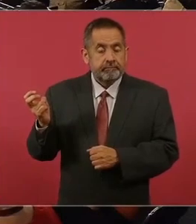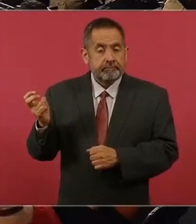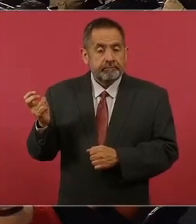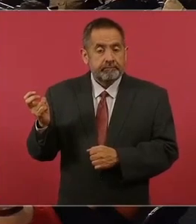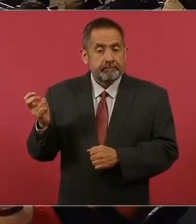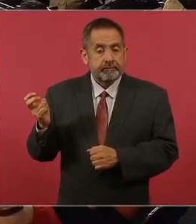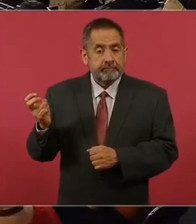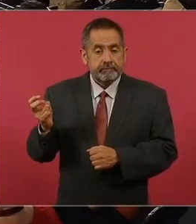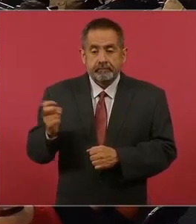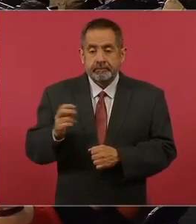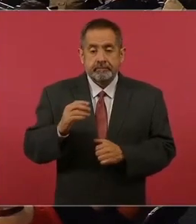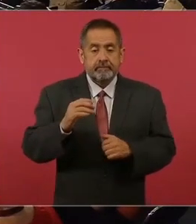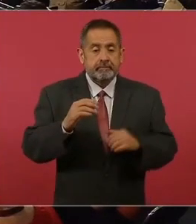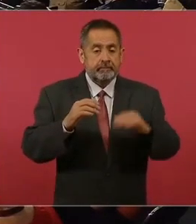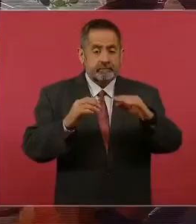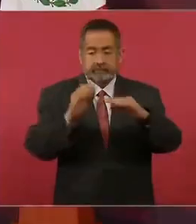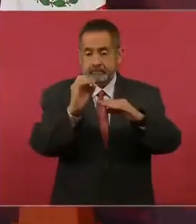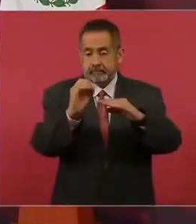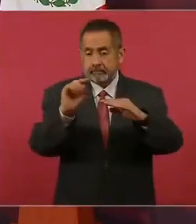menos 0.4